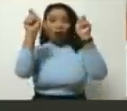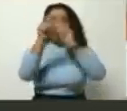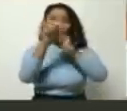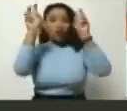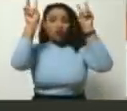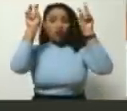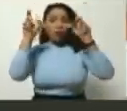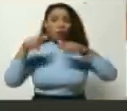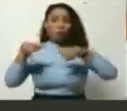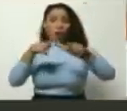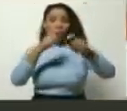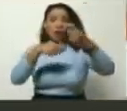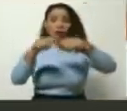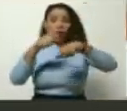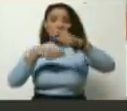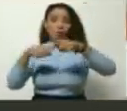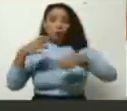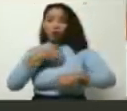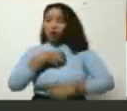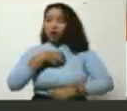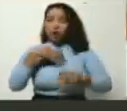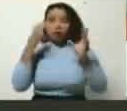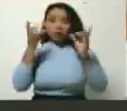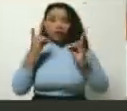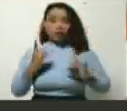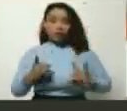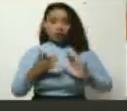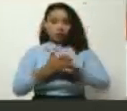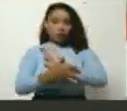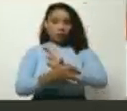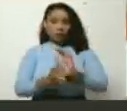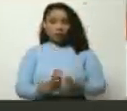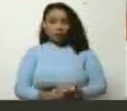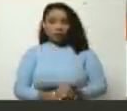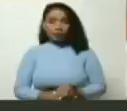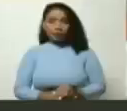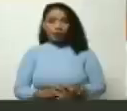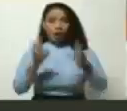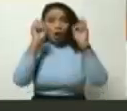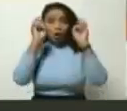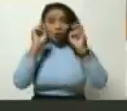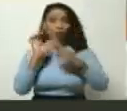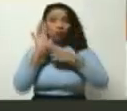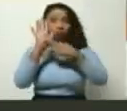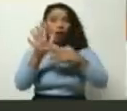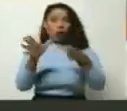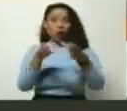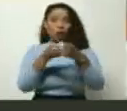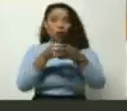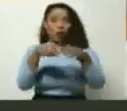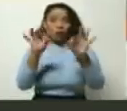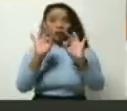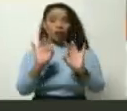nuevo espacio de negociación y decisión. Los términos de referencia del Grupo